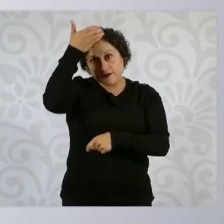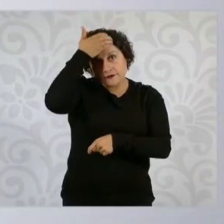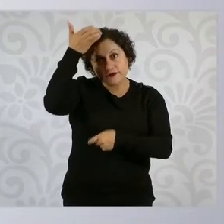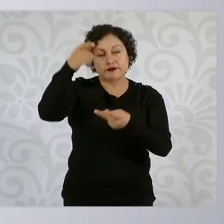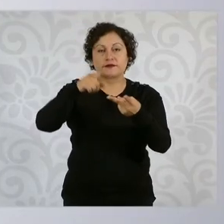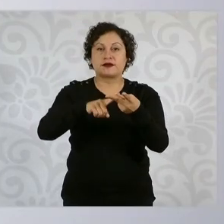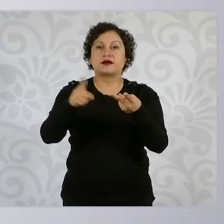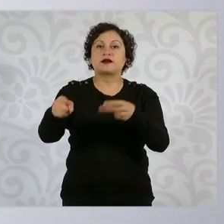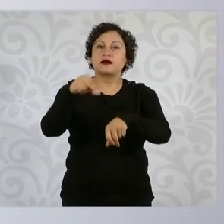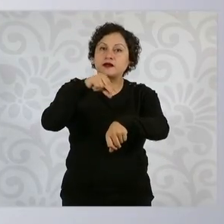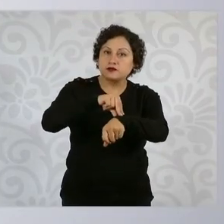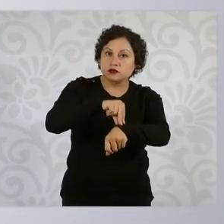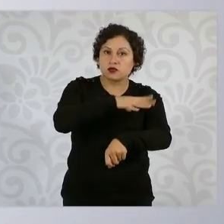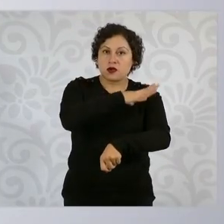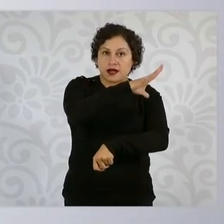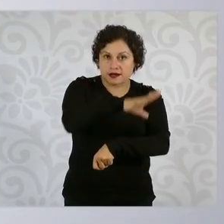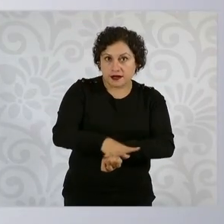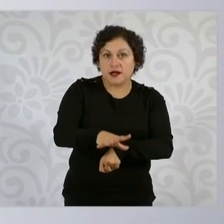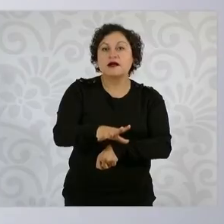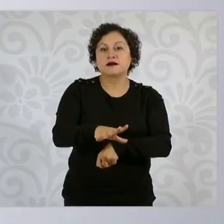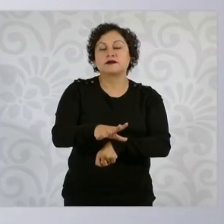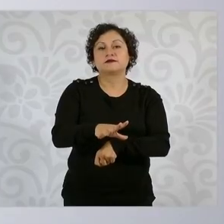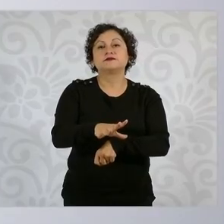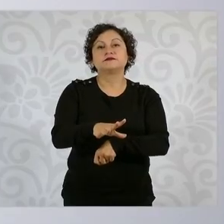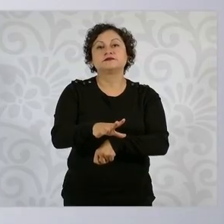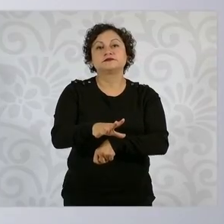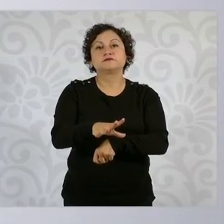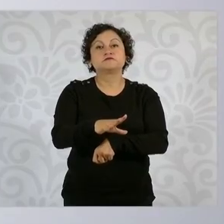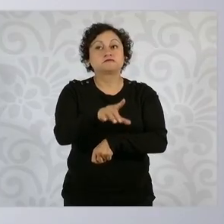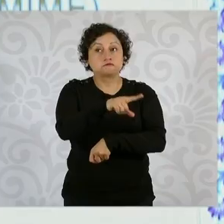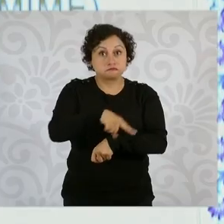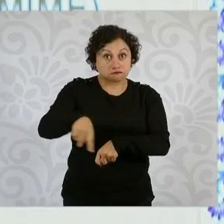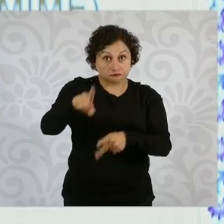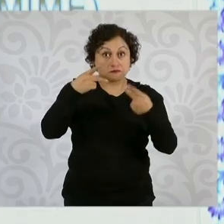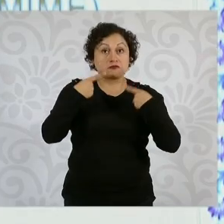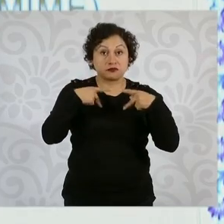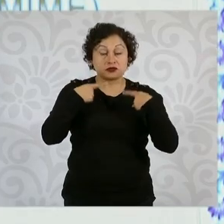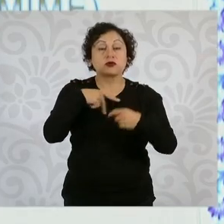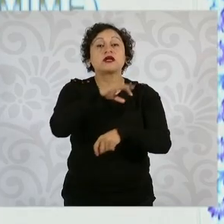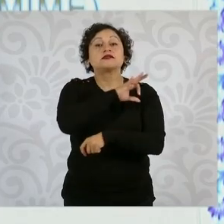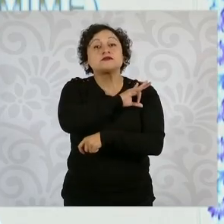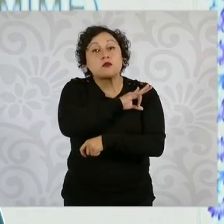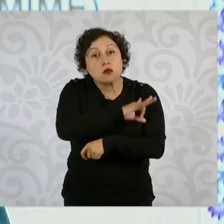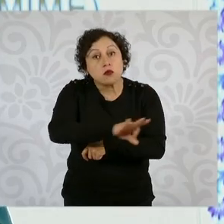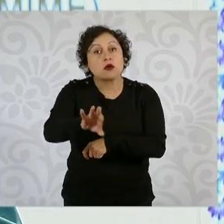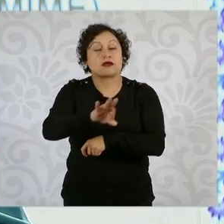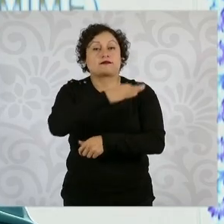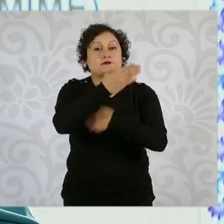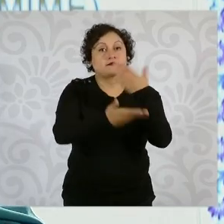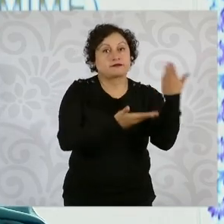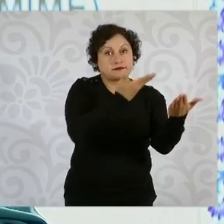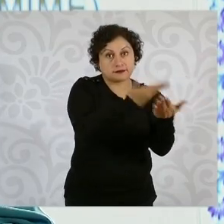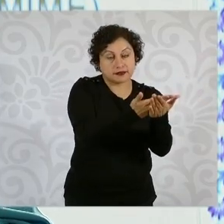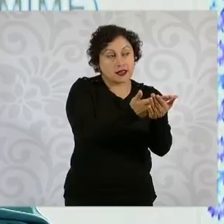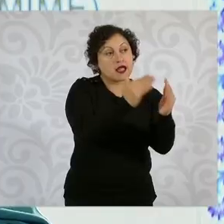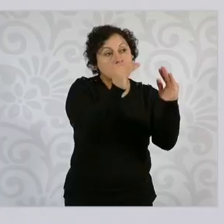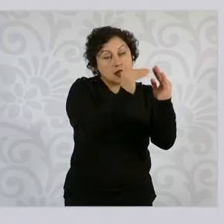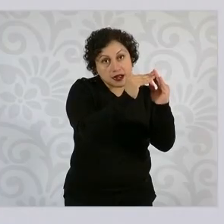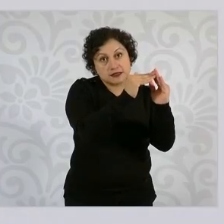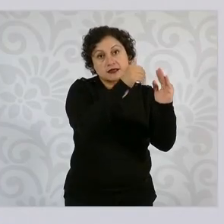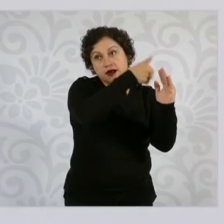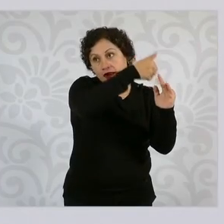médicos generales, que tendrán la capacidad incluso de recetar para poder atender casa por